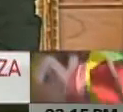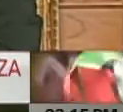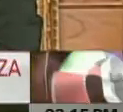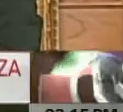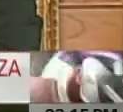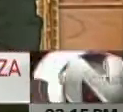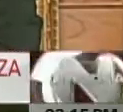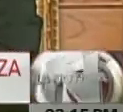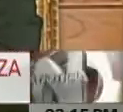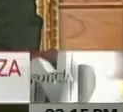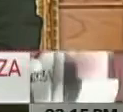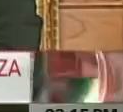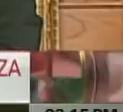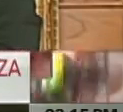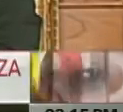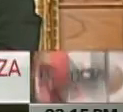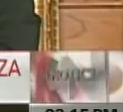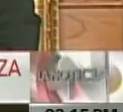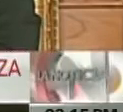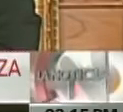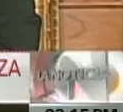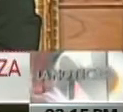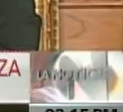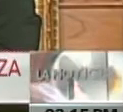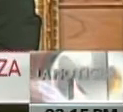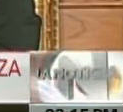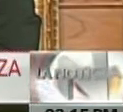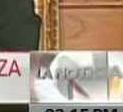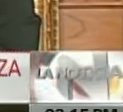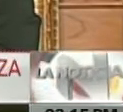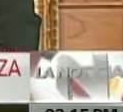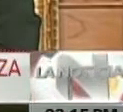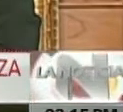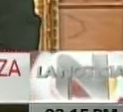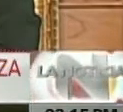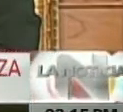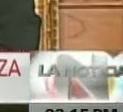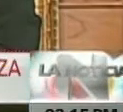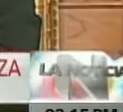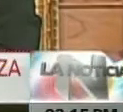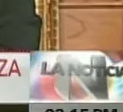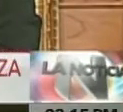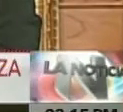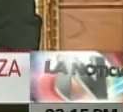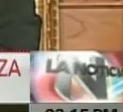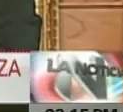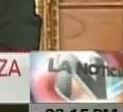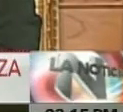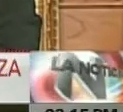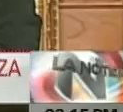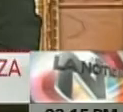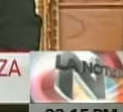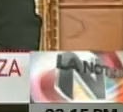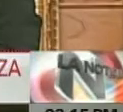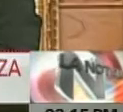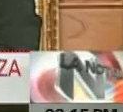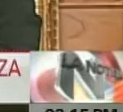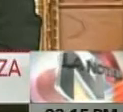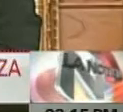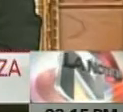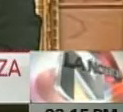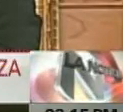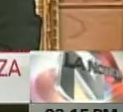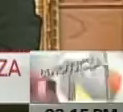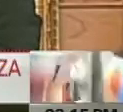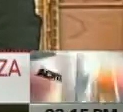los beneficios y dividendos que le va a dar la República esta tremenda inversión en los años que están por venir, vengan